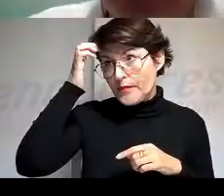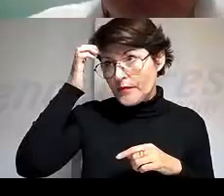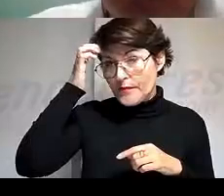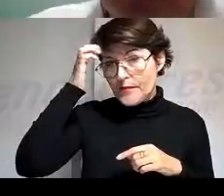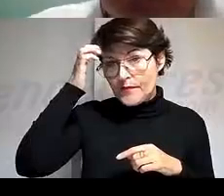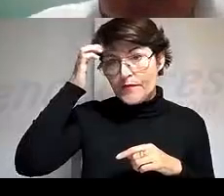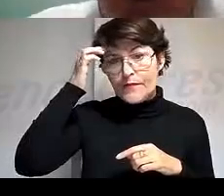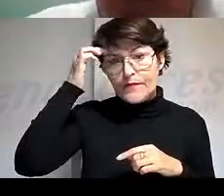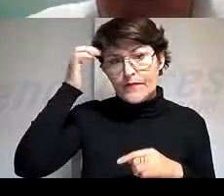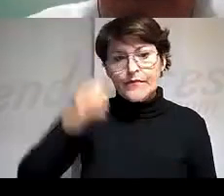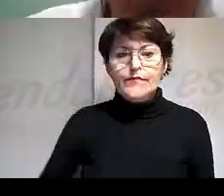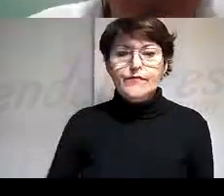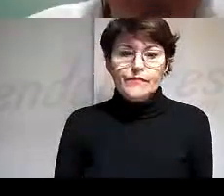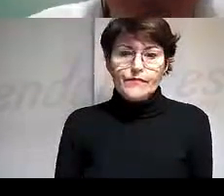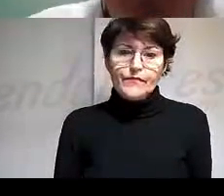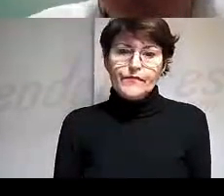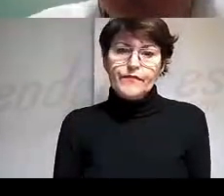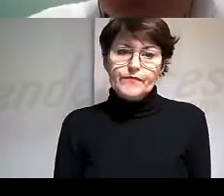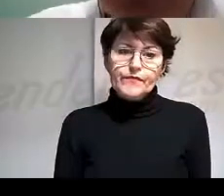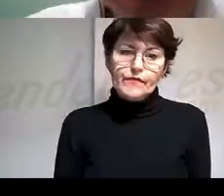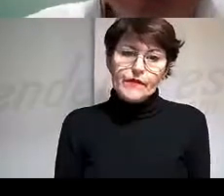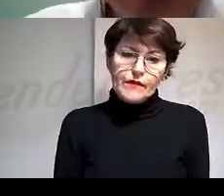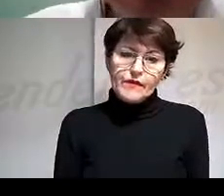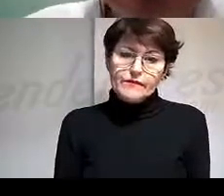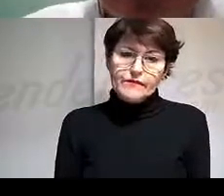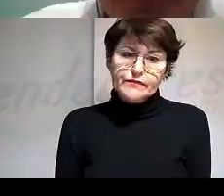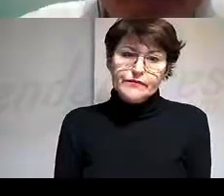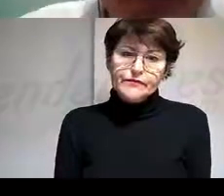duda que está en nuestras manos.